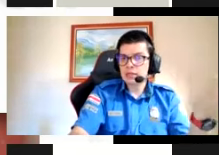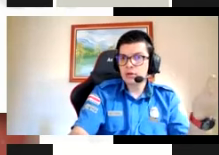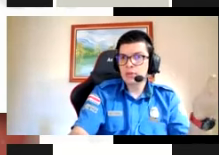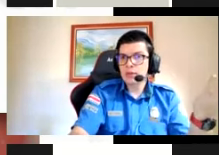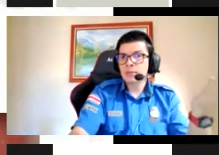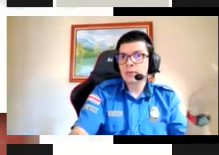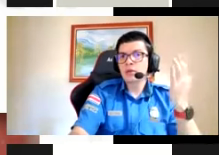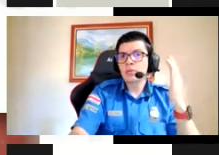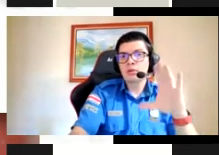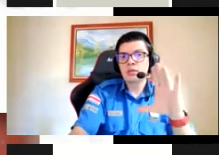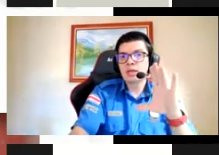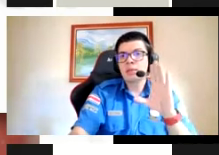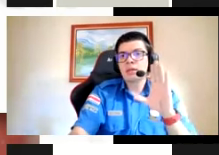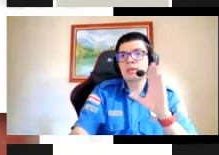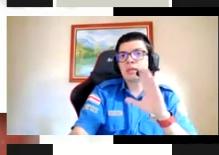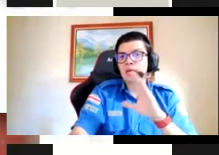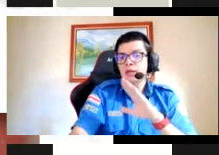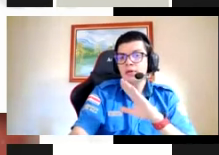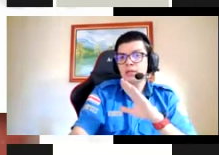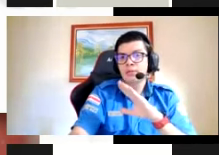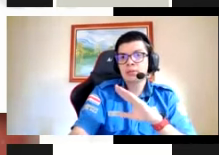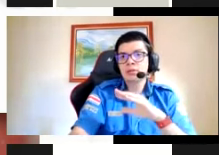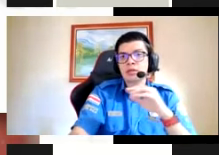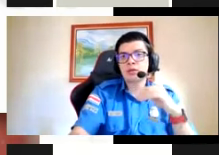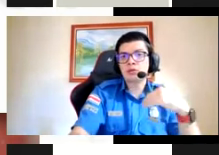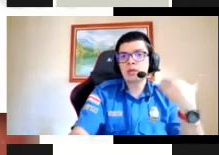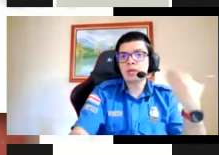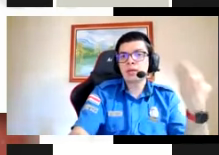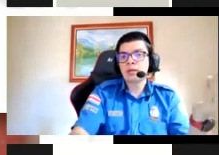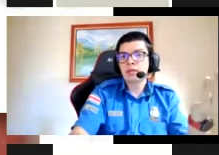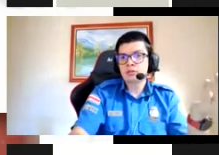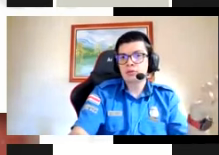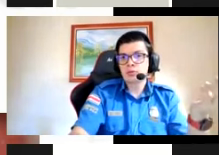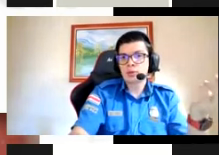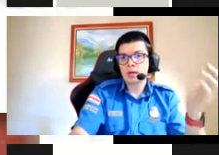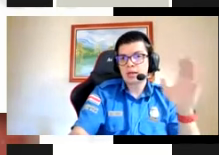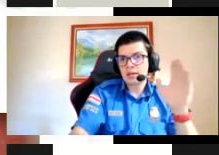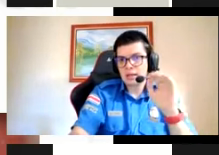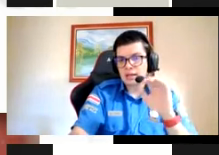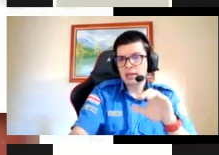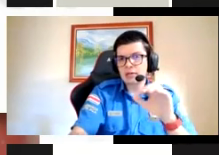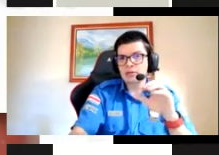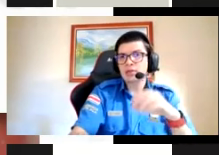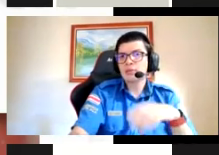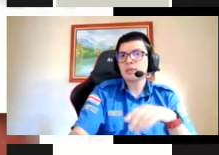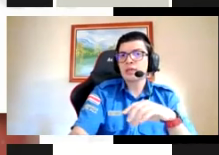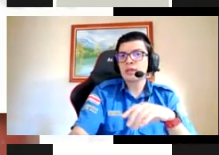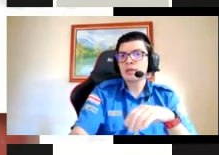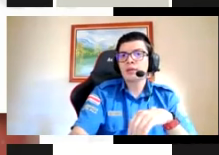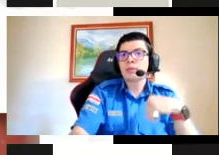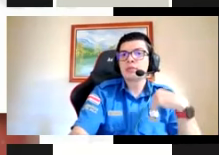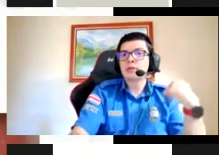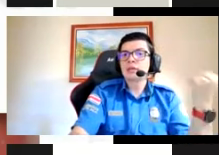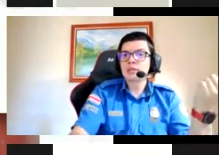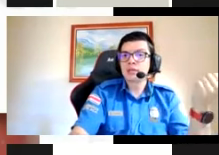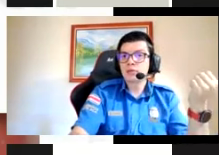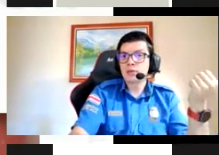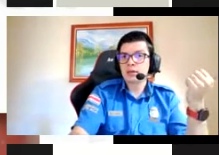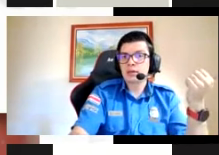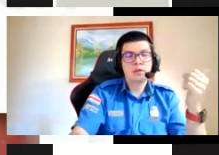dice la norma? No puedo tener más de 30 libras de presión dentro de una estructura. ¿Qué nos encontramos aquí? Presiones